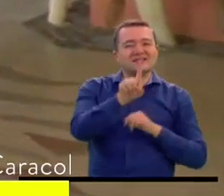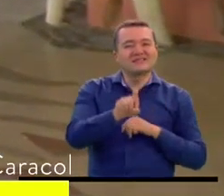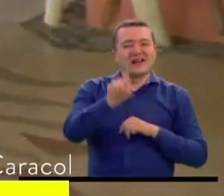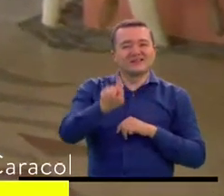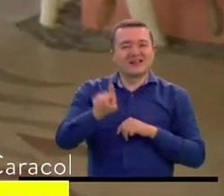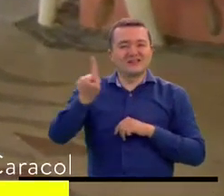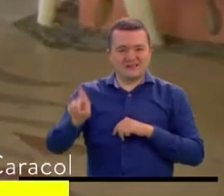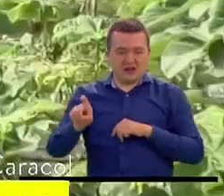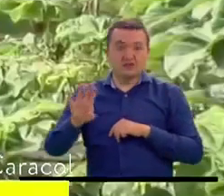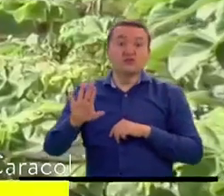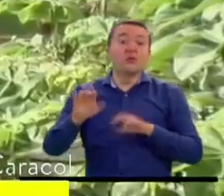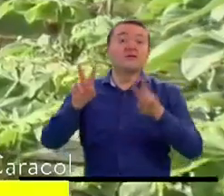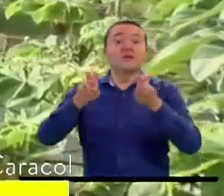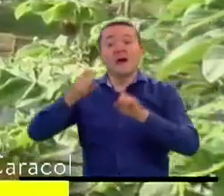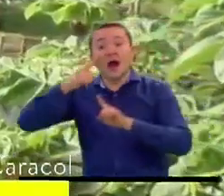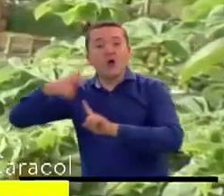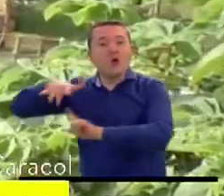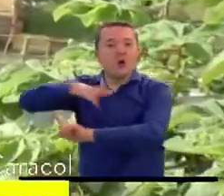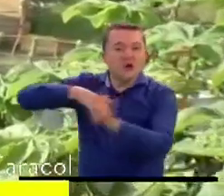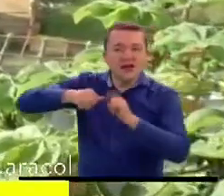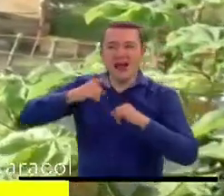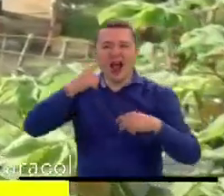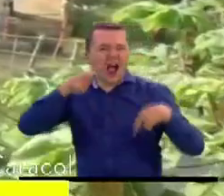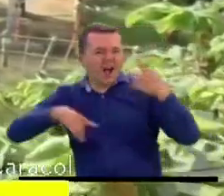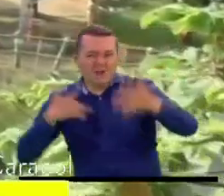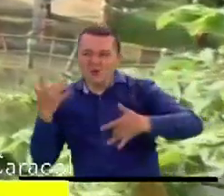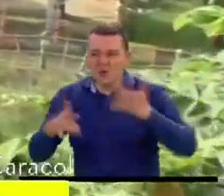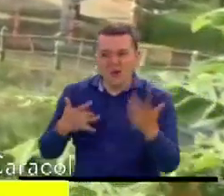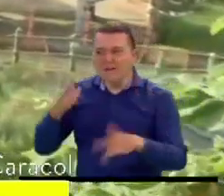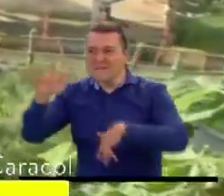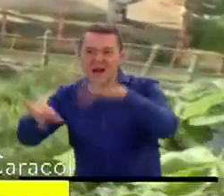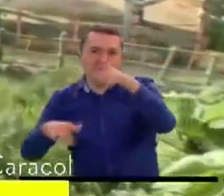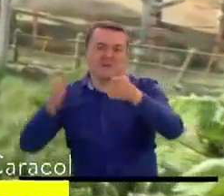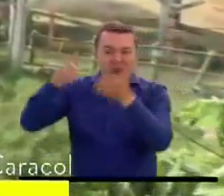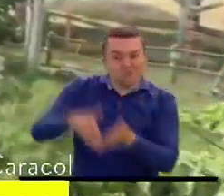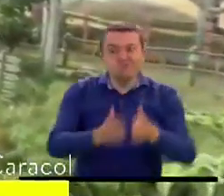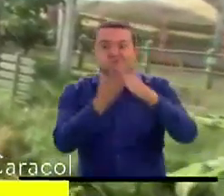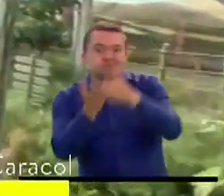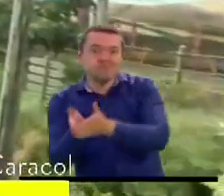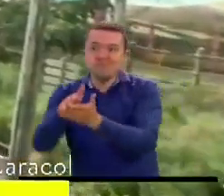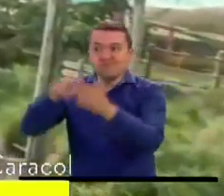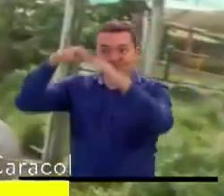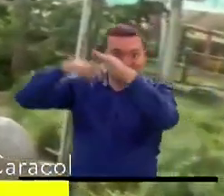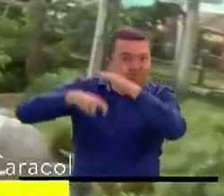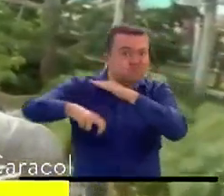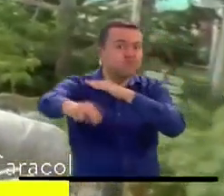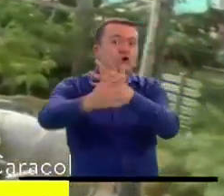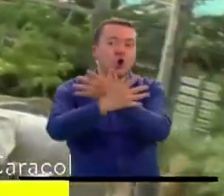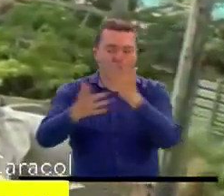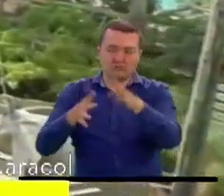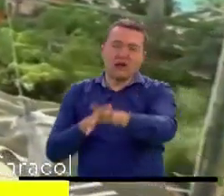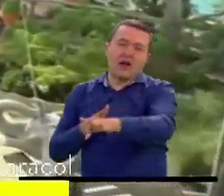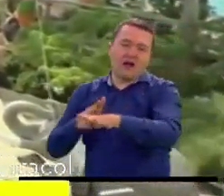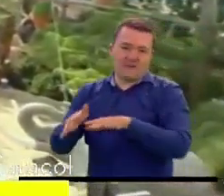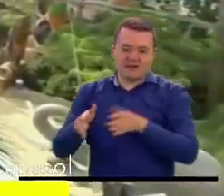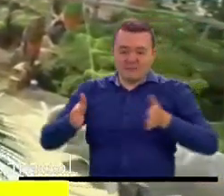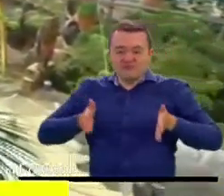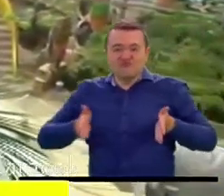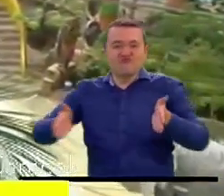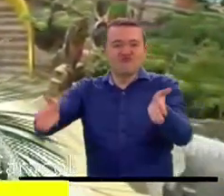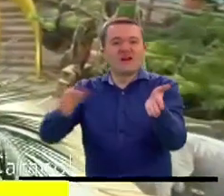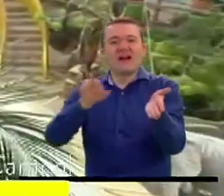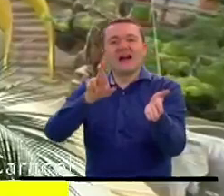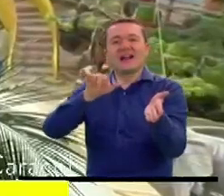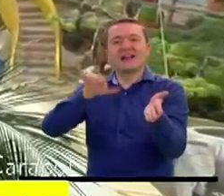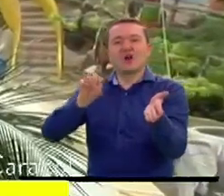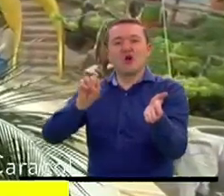ecológico y de aventura es otro de los sectores afectados por el COVID-19. Por la reserva del cañón del Río Claro, ya